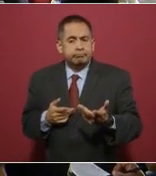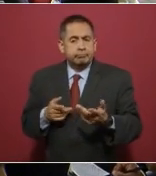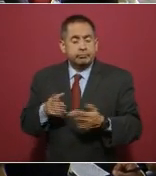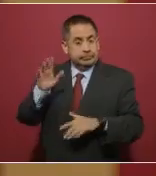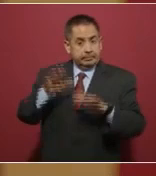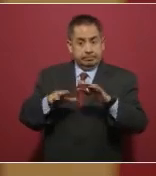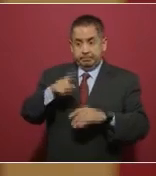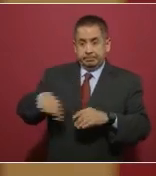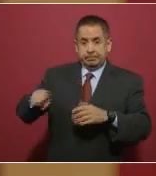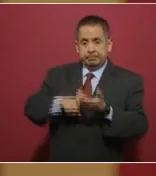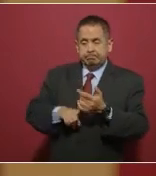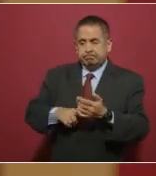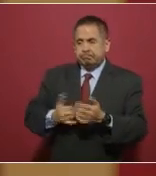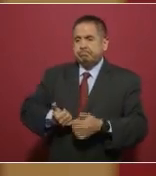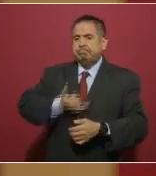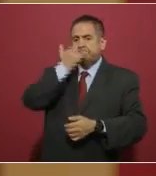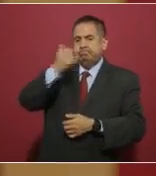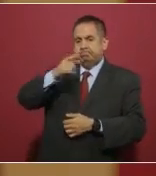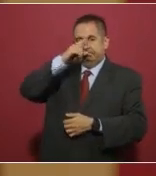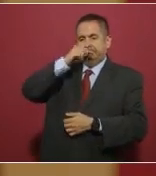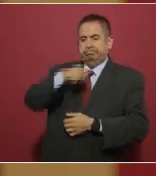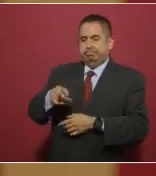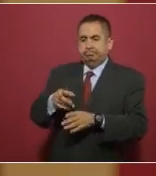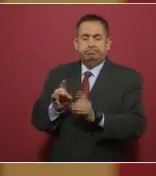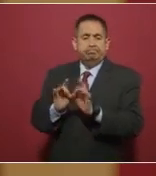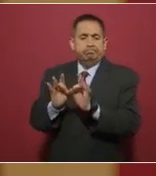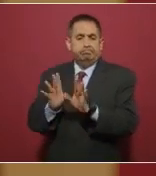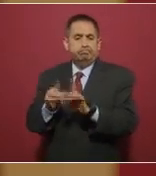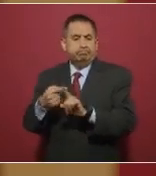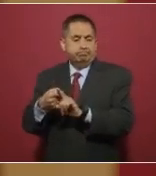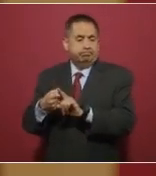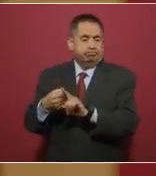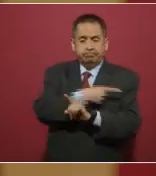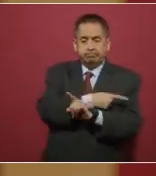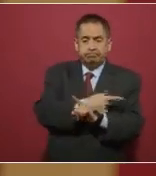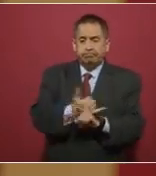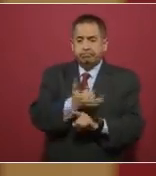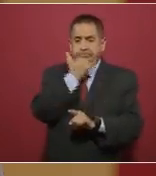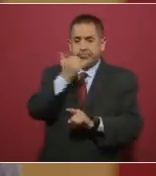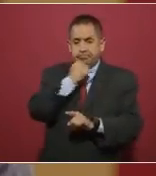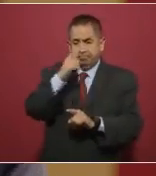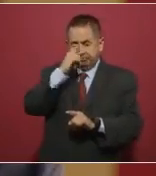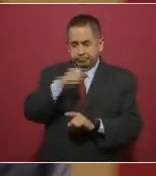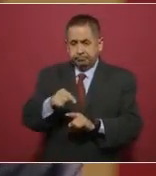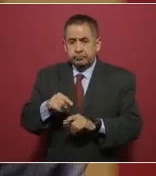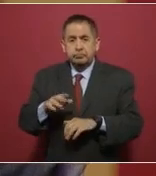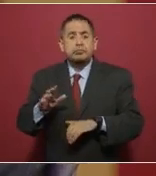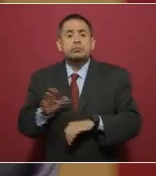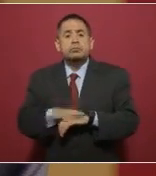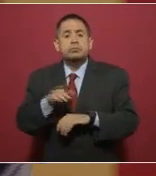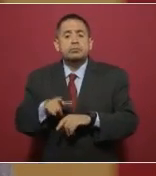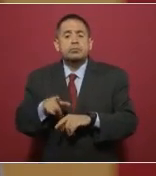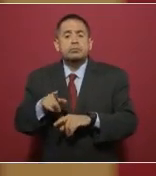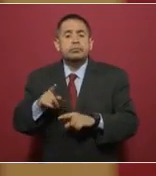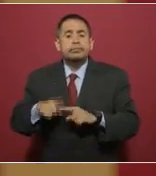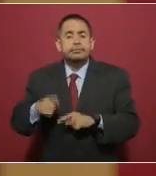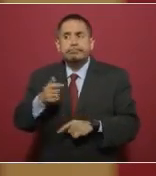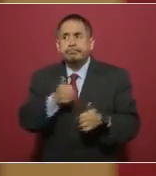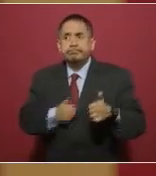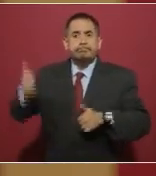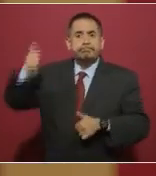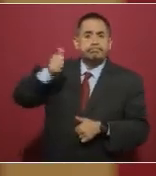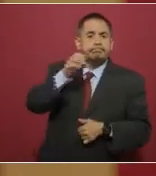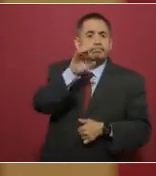correcta, cuando se ha desviado, ha sido por instrucciones de la autoridad